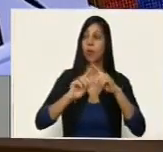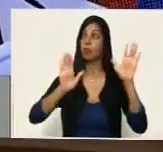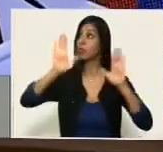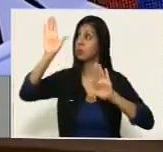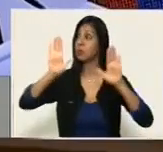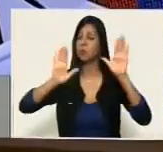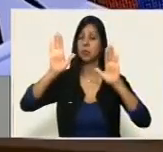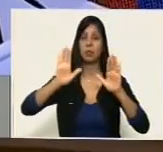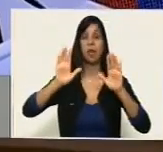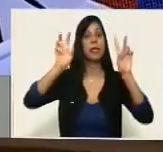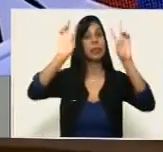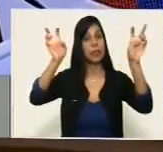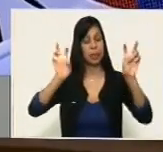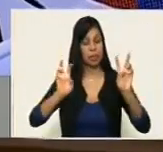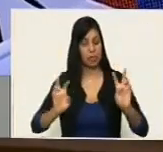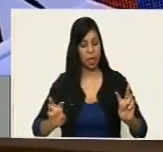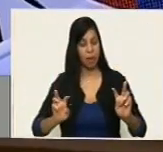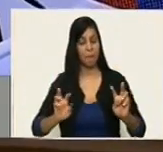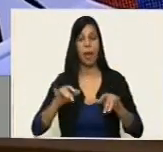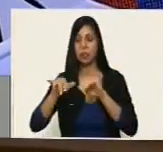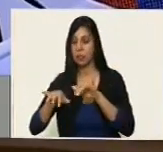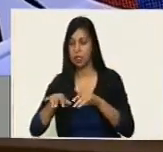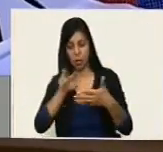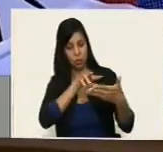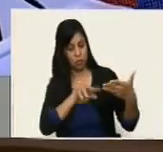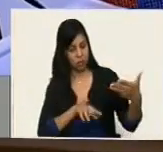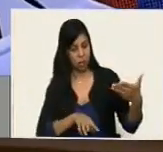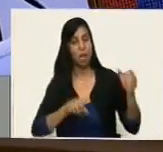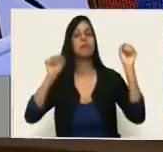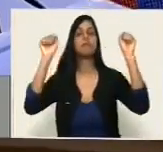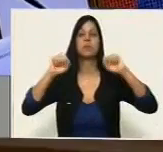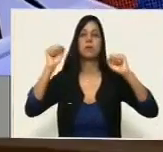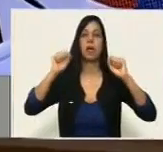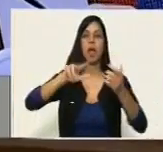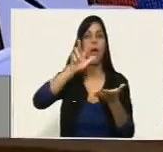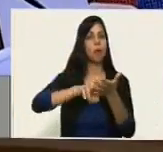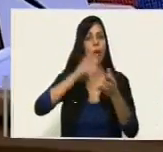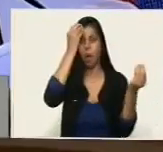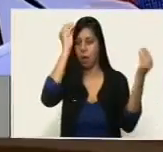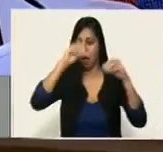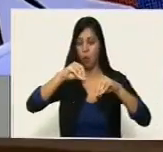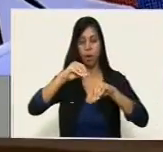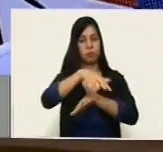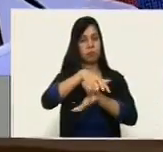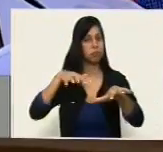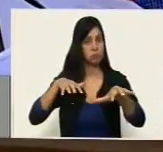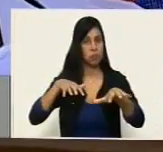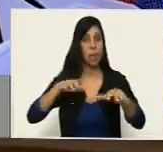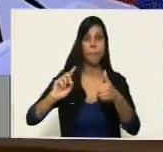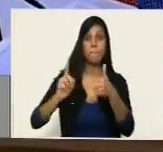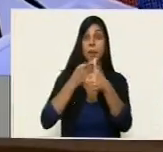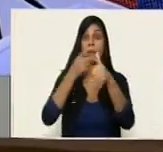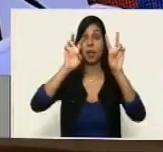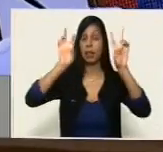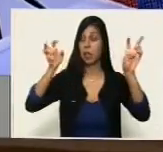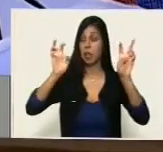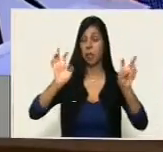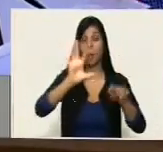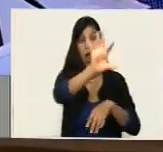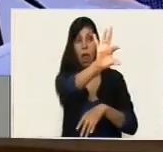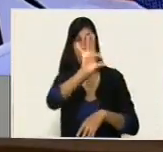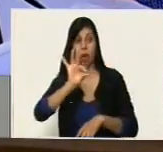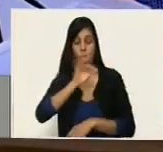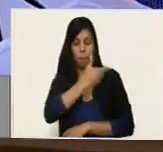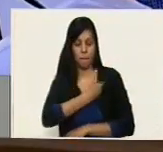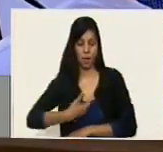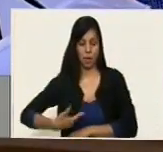del día leída por secretaría, se resultó aprobada por unanimidad. En el primer punto, la elección y juramentación